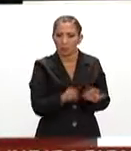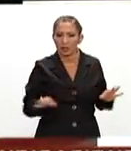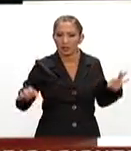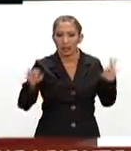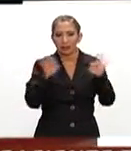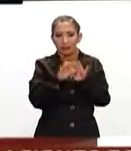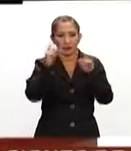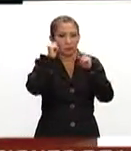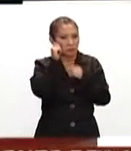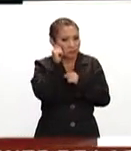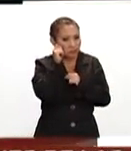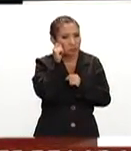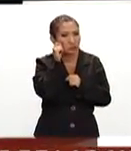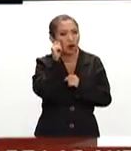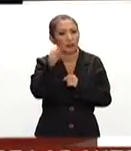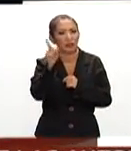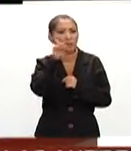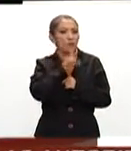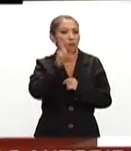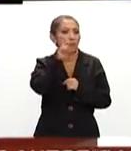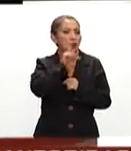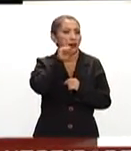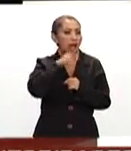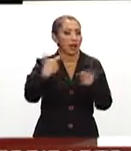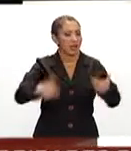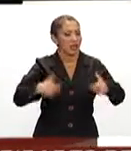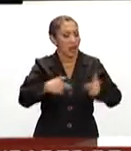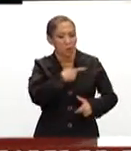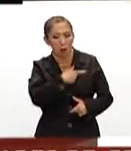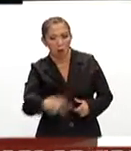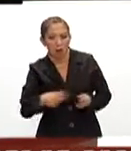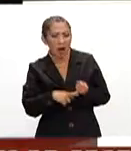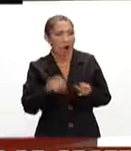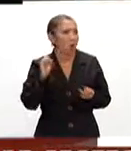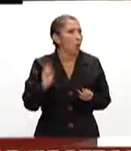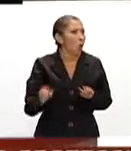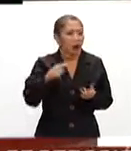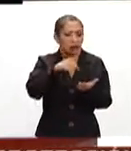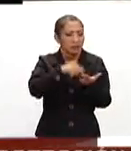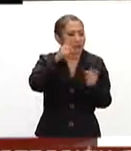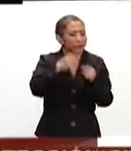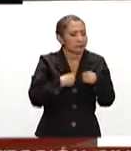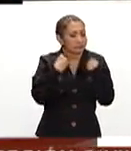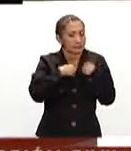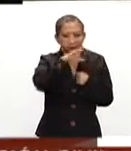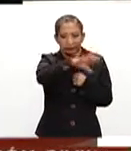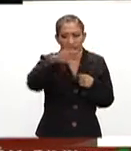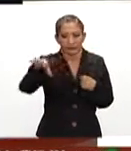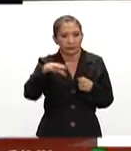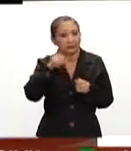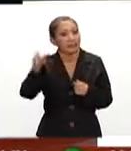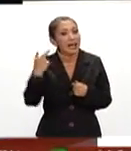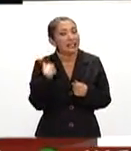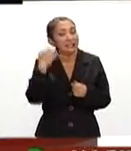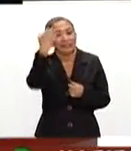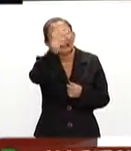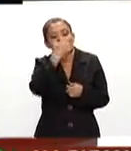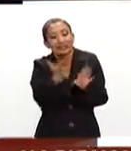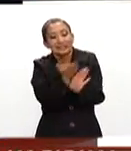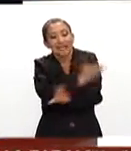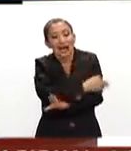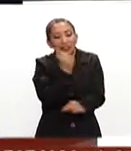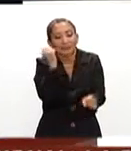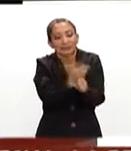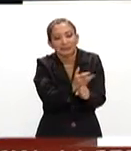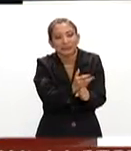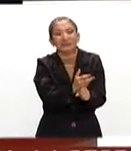elemental, independientemente de la mujer, la clase socioeconómica o la zona donde venga en el país, que es el diagnóstico temprano